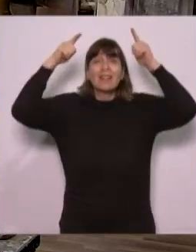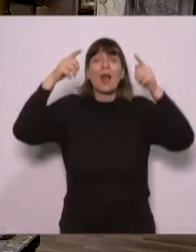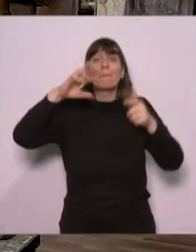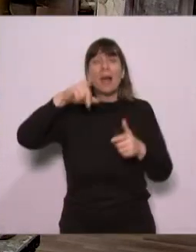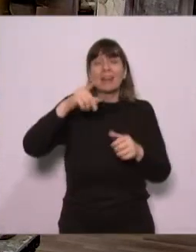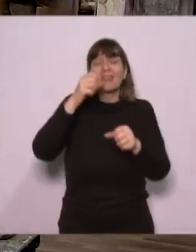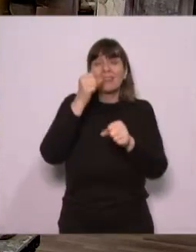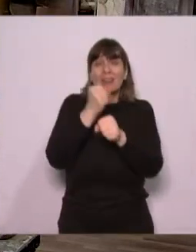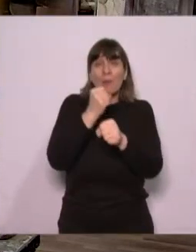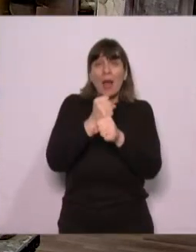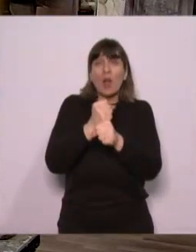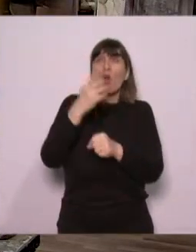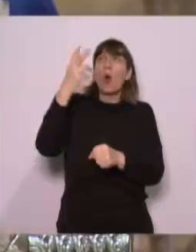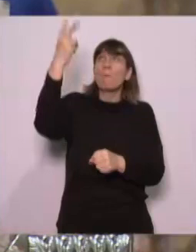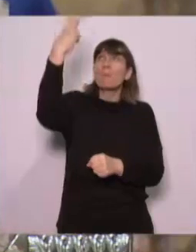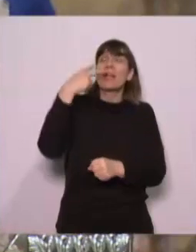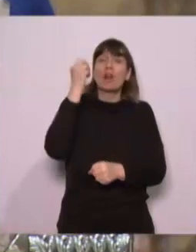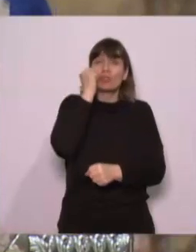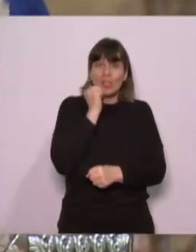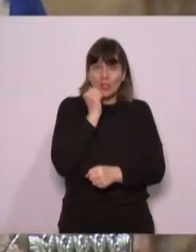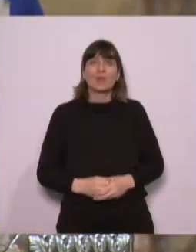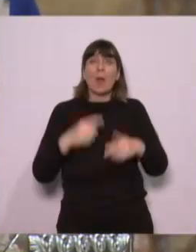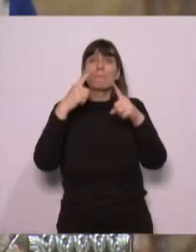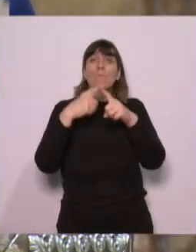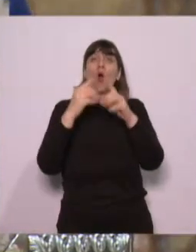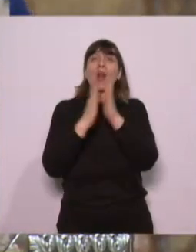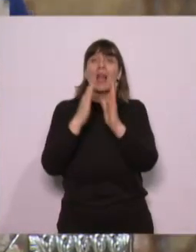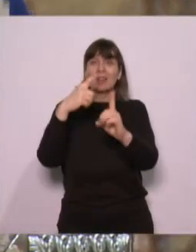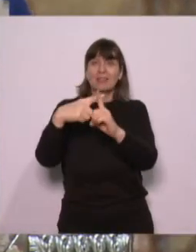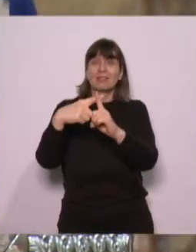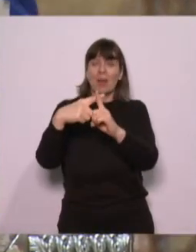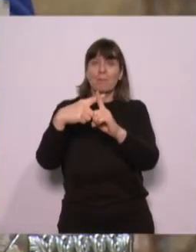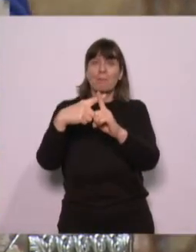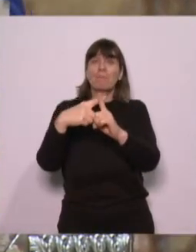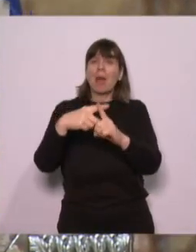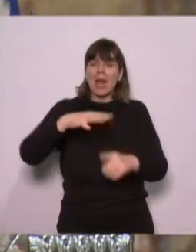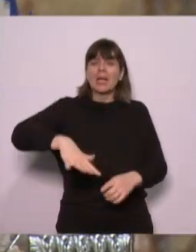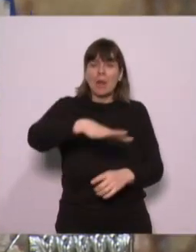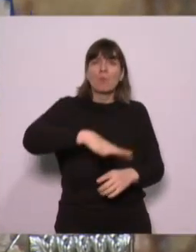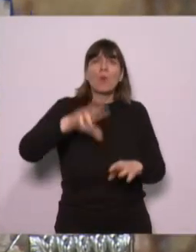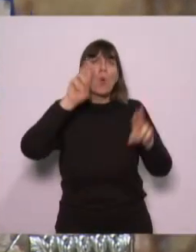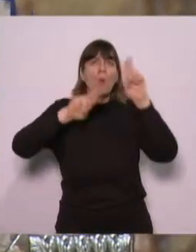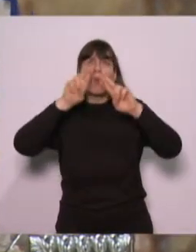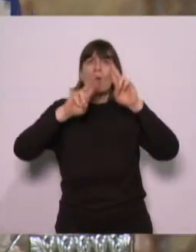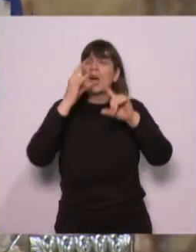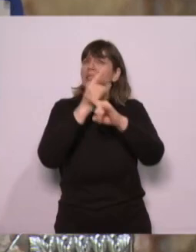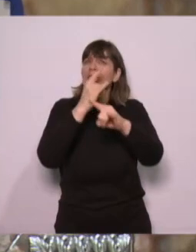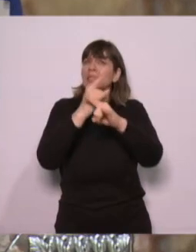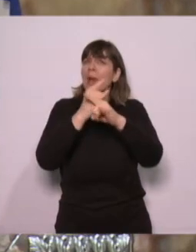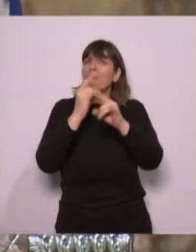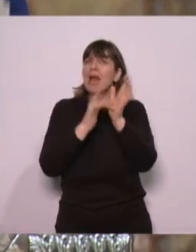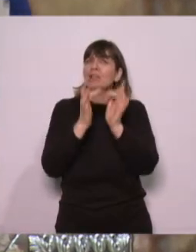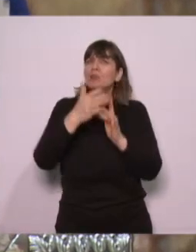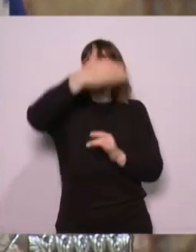Cayetano, escúchanos, Señor. Por la Iglesia, para que sea el pueblo que busca siempre a Jesús camino